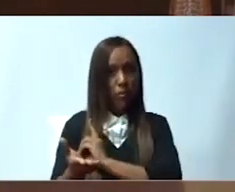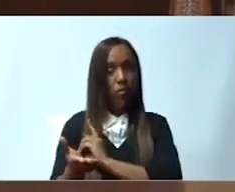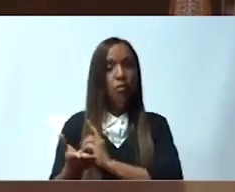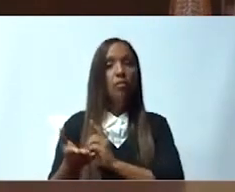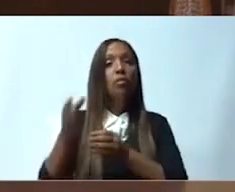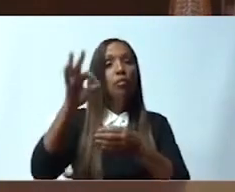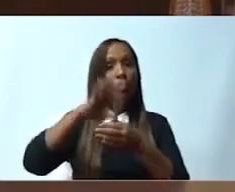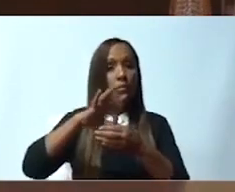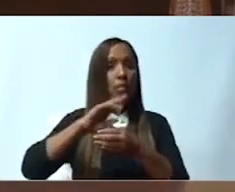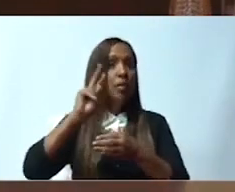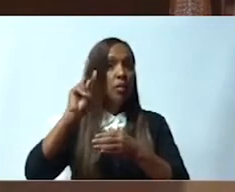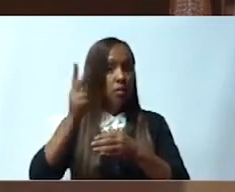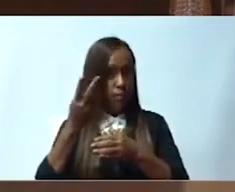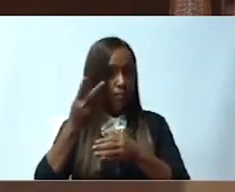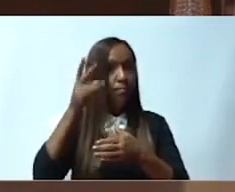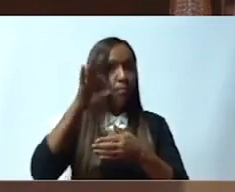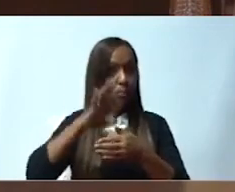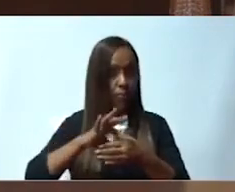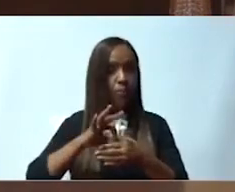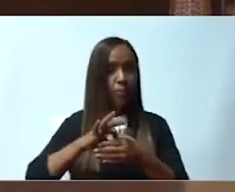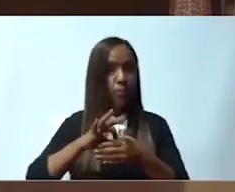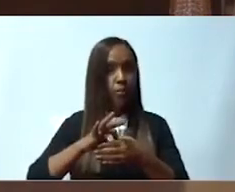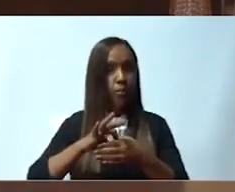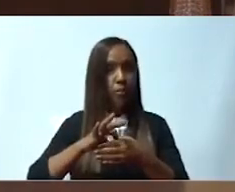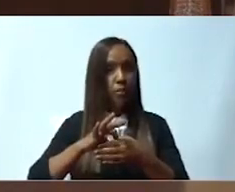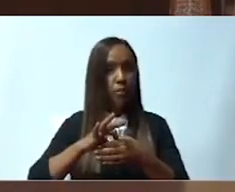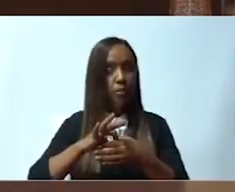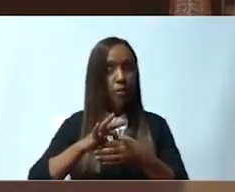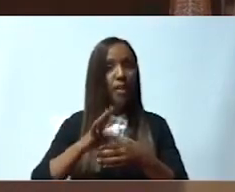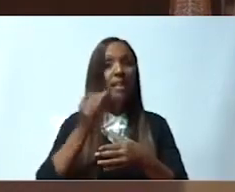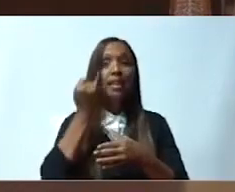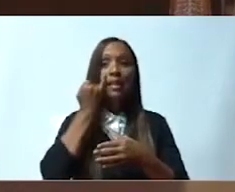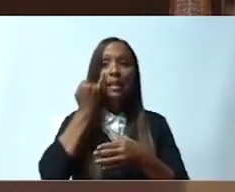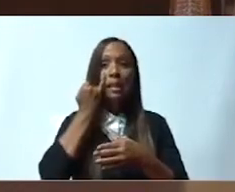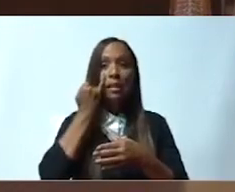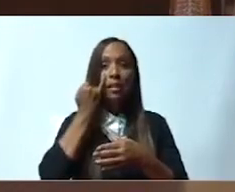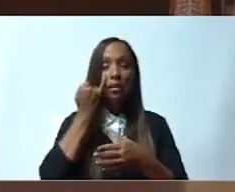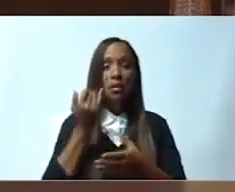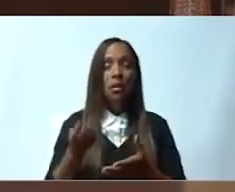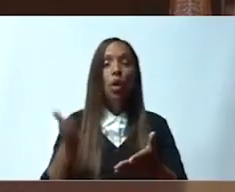que indica que tendremos que esperar 3 minutos si la votación